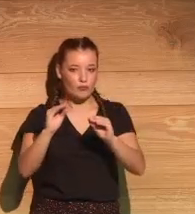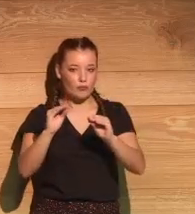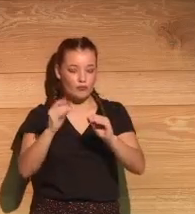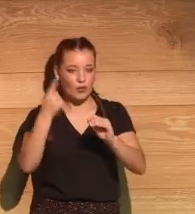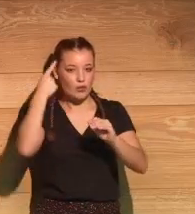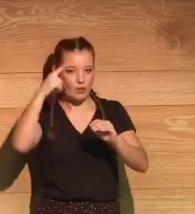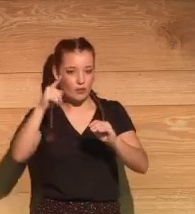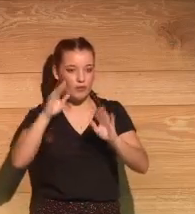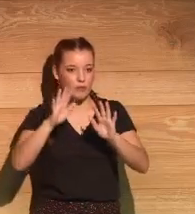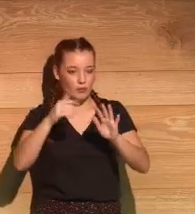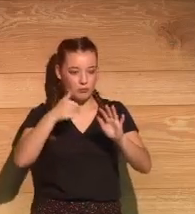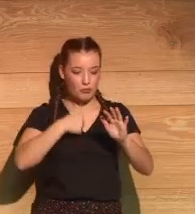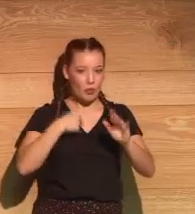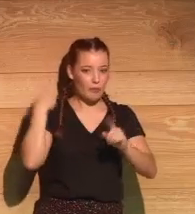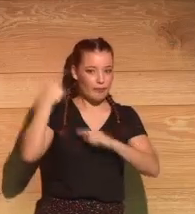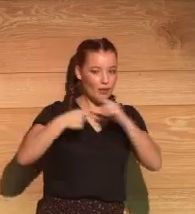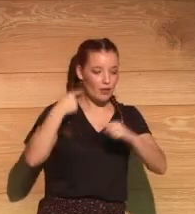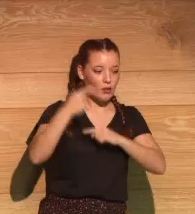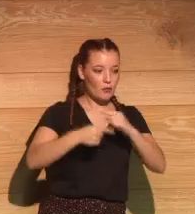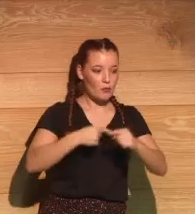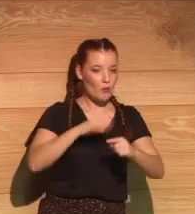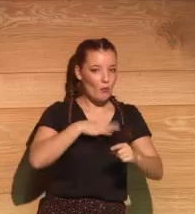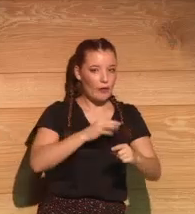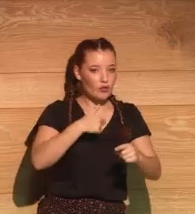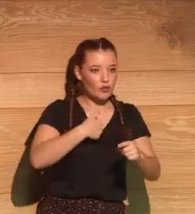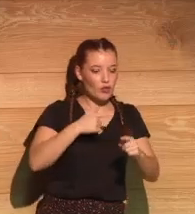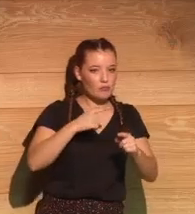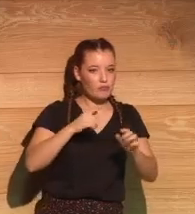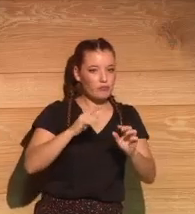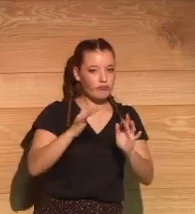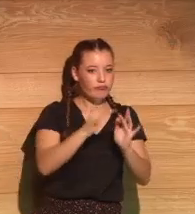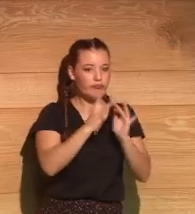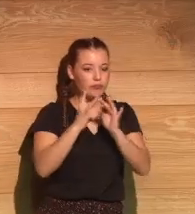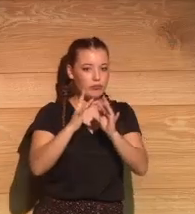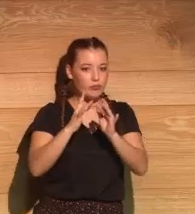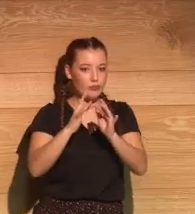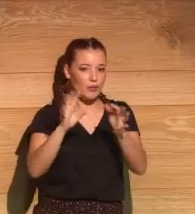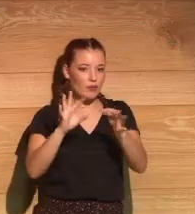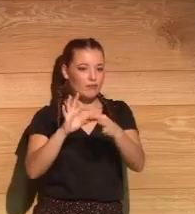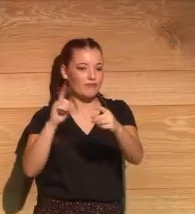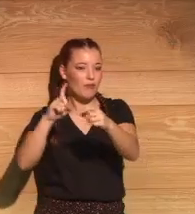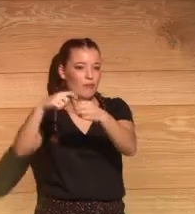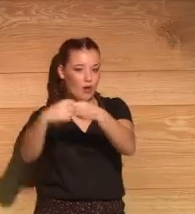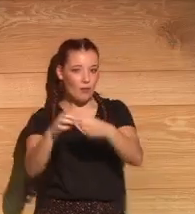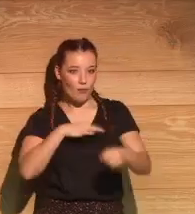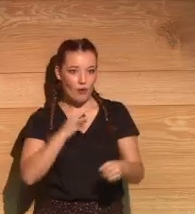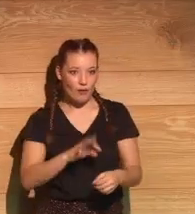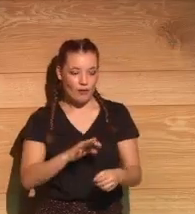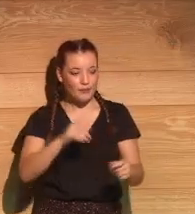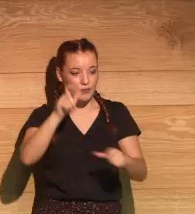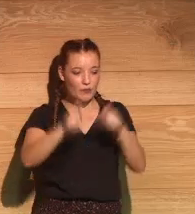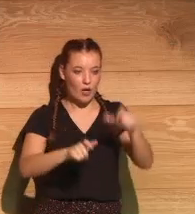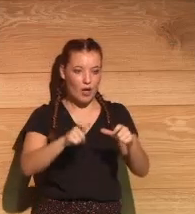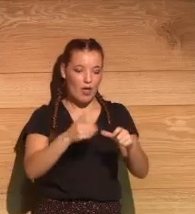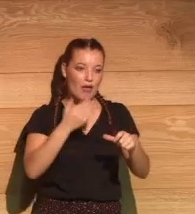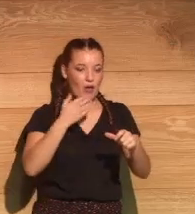tenga más que ver con otra generación de gente que le está sacando 30 o 40 años. Entonces, esta